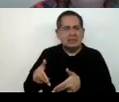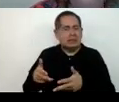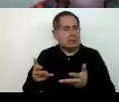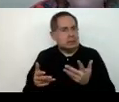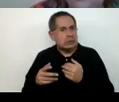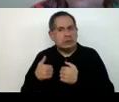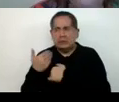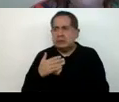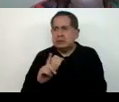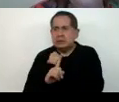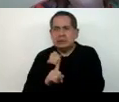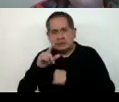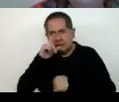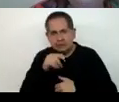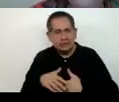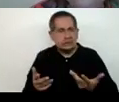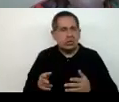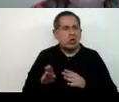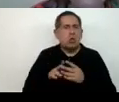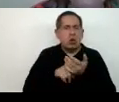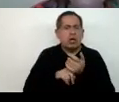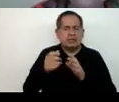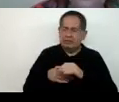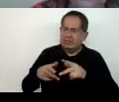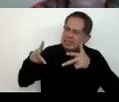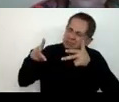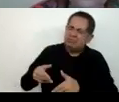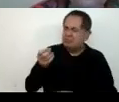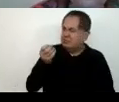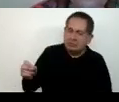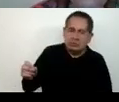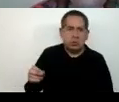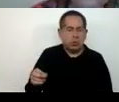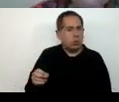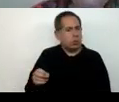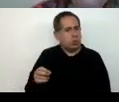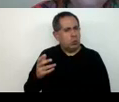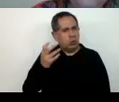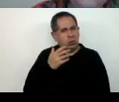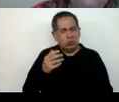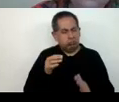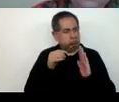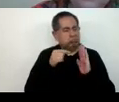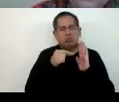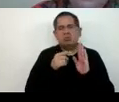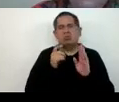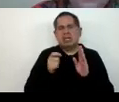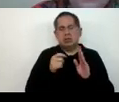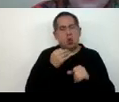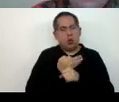prácticamente definición de lo que es la esterilización forzada, cuáles son los puntos más importantes que me